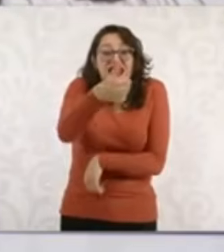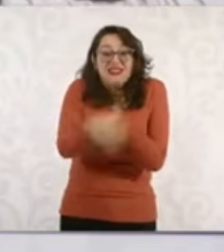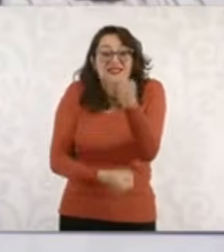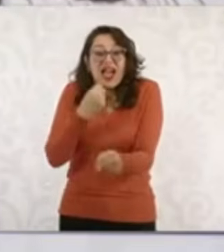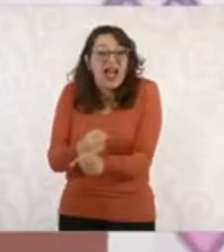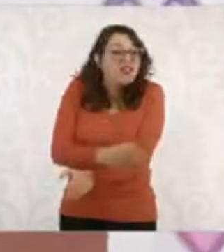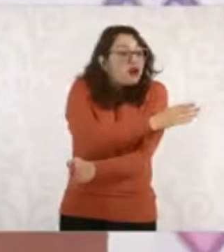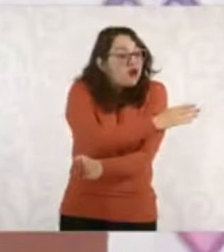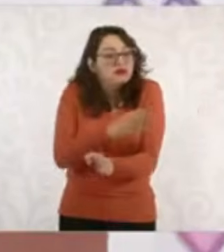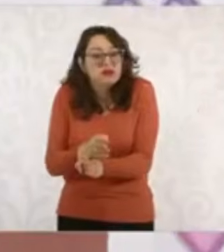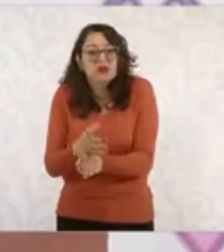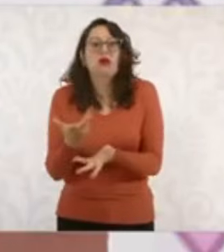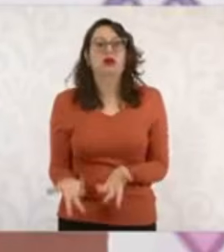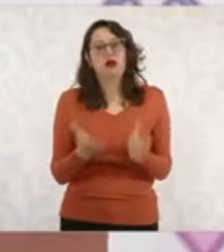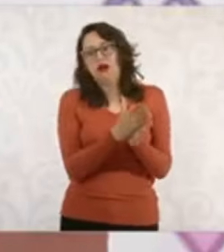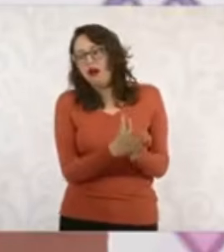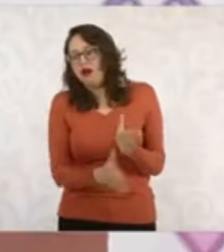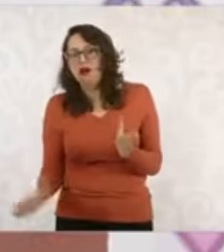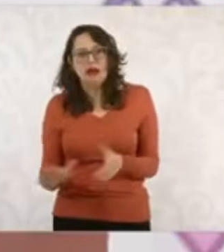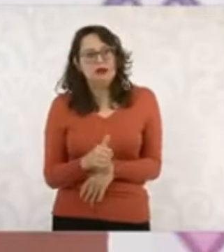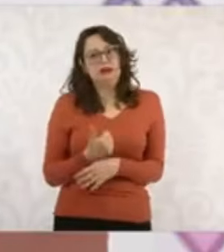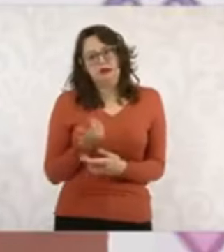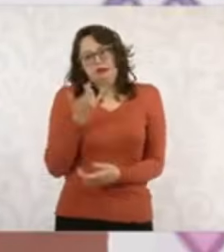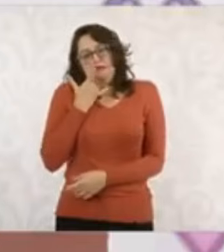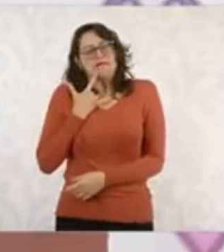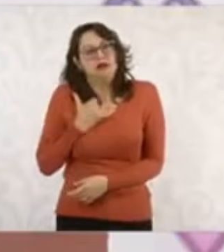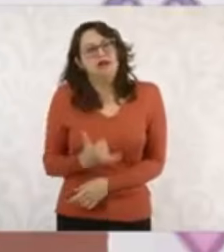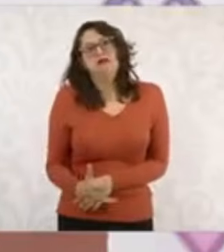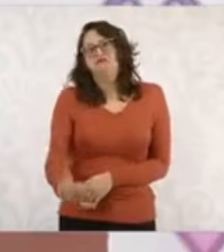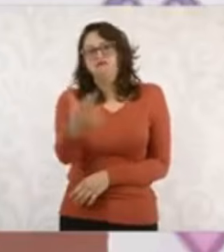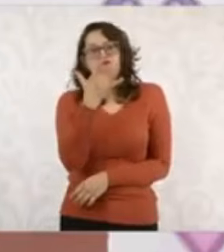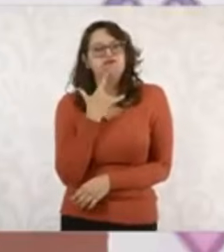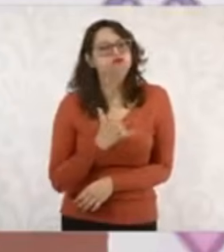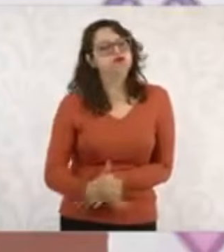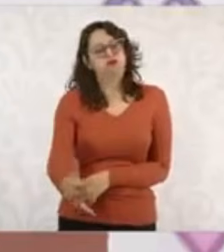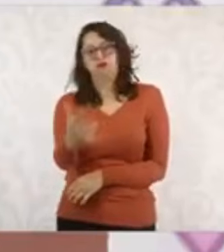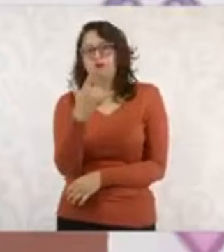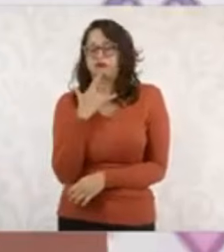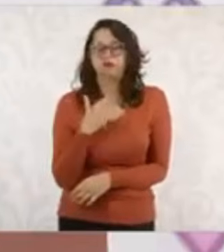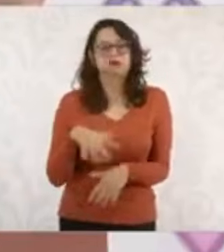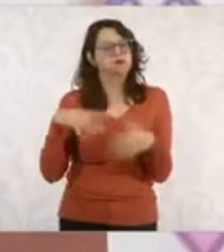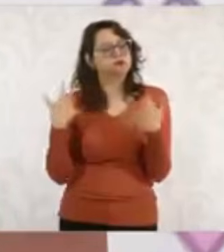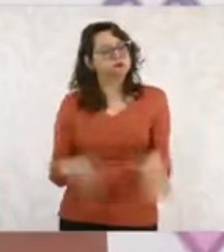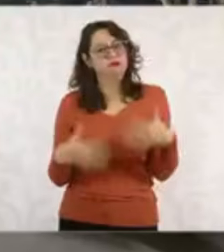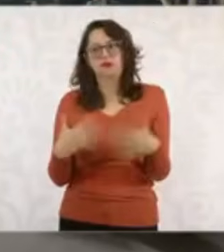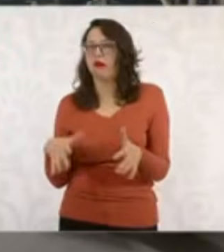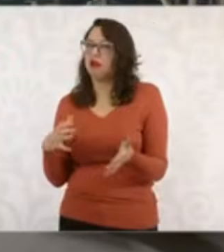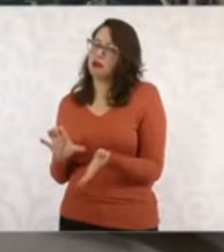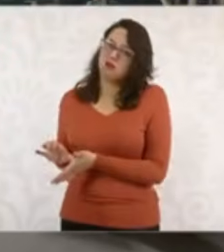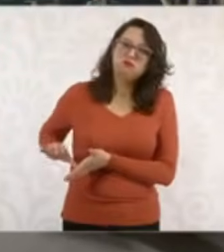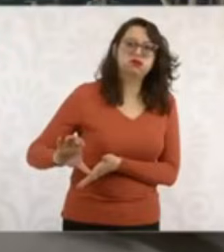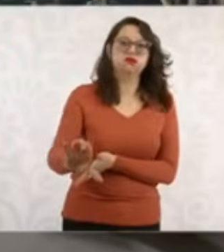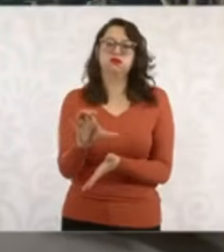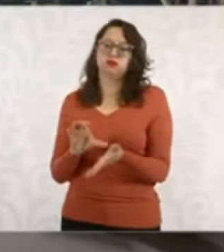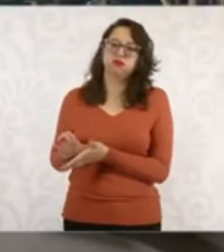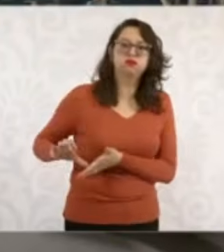Entonces, pues claro que se está haciendo un esfuerzo extraordinario y mucha inversión en salud, en el IMSS